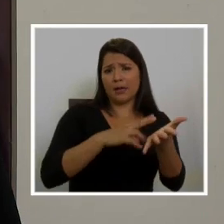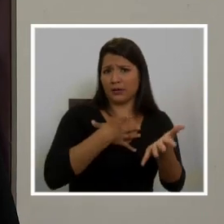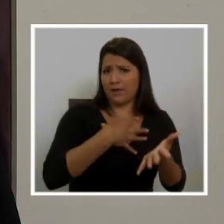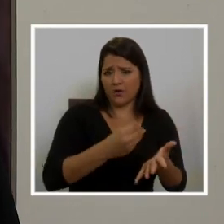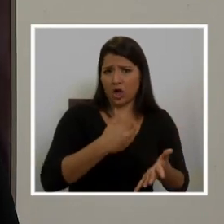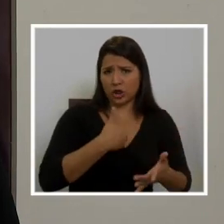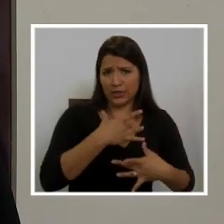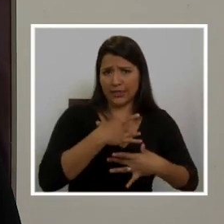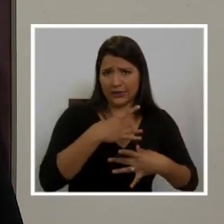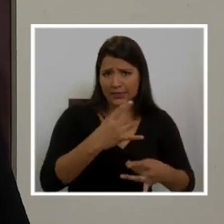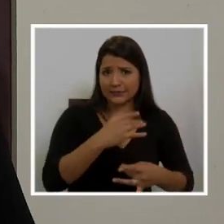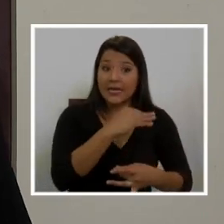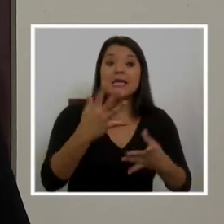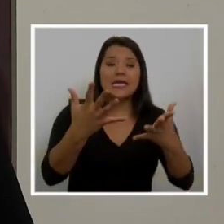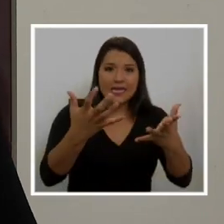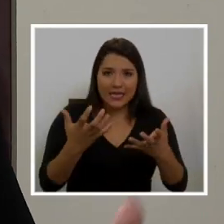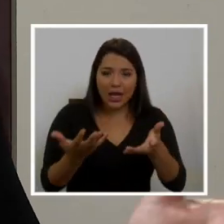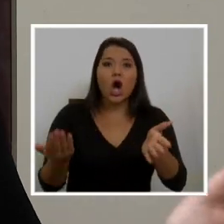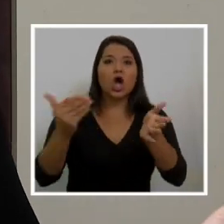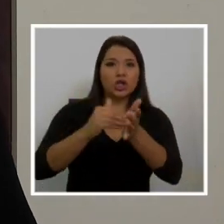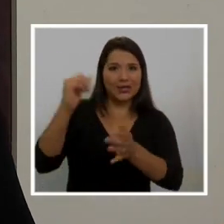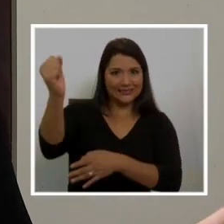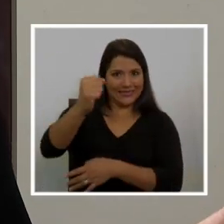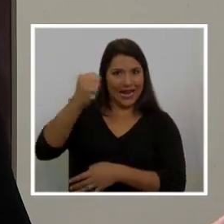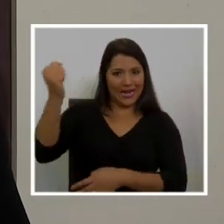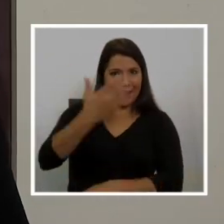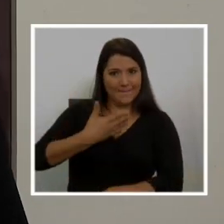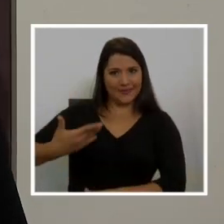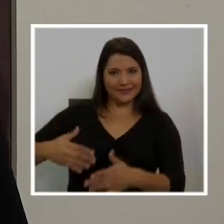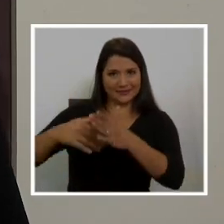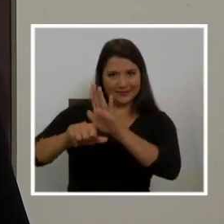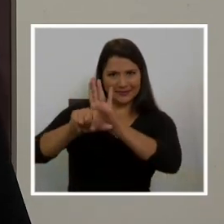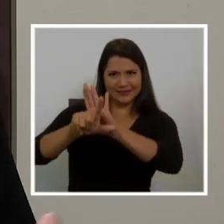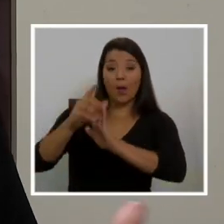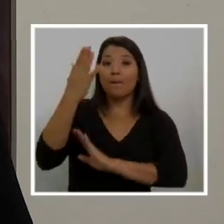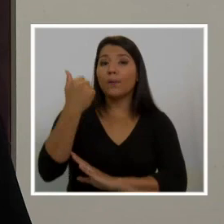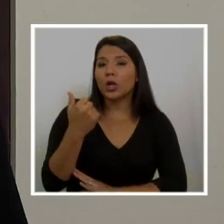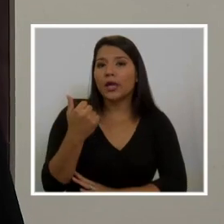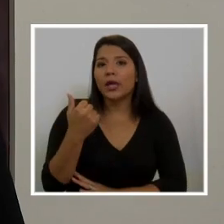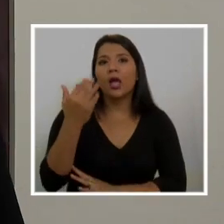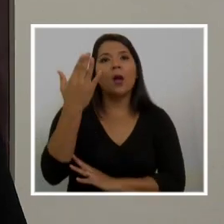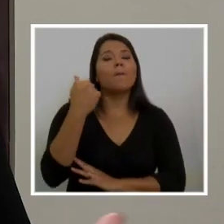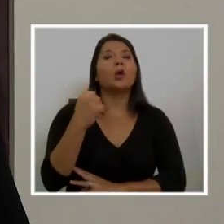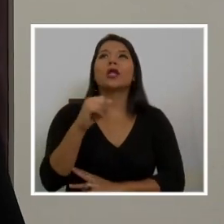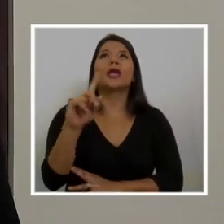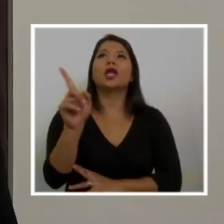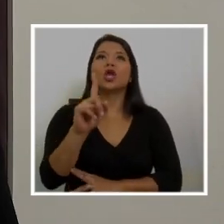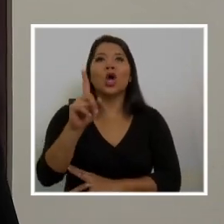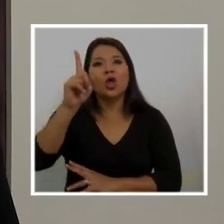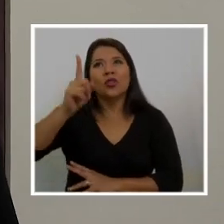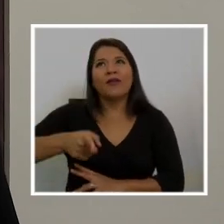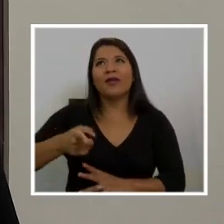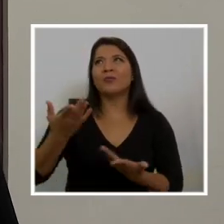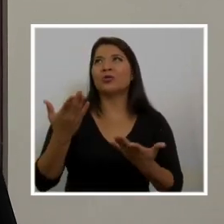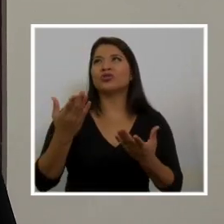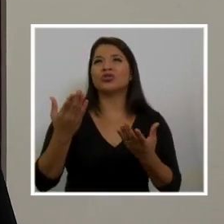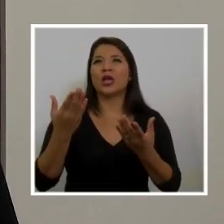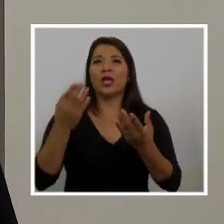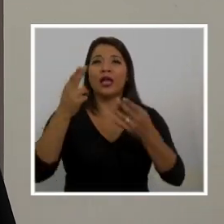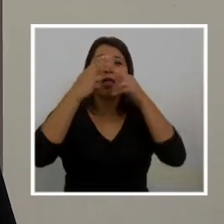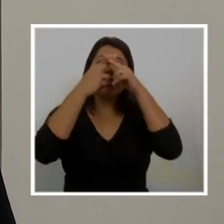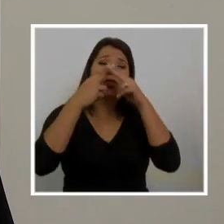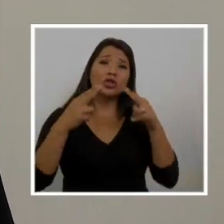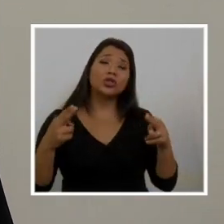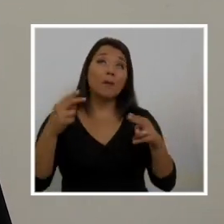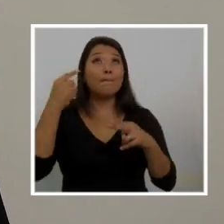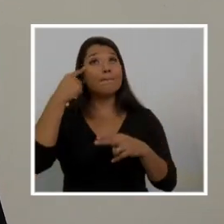a gobernar de nuevo, porque tampoco, hablando de lo que decía Carlos, no hay que ser demasiado cándidos o demasiado ingenuos para creer